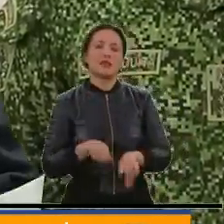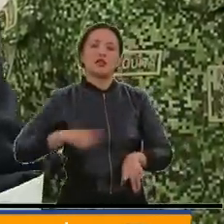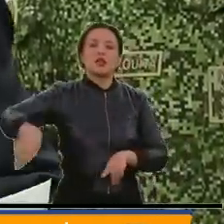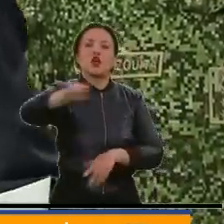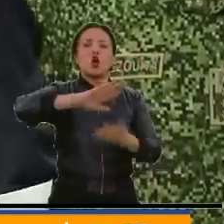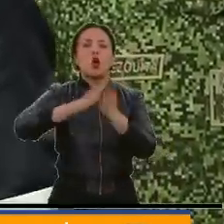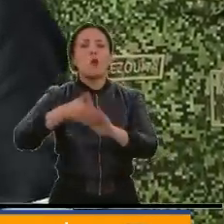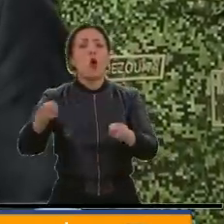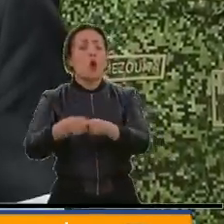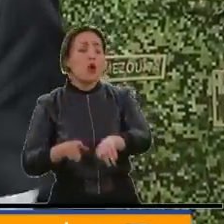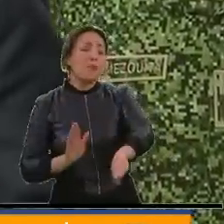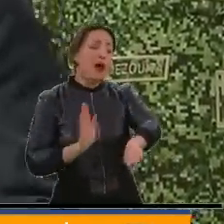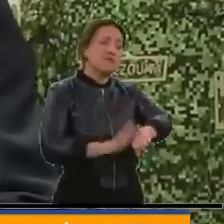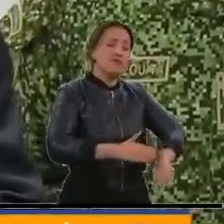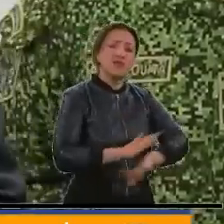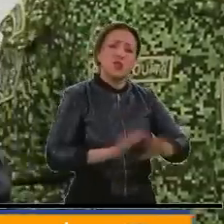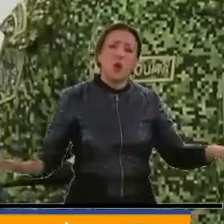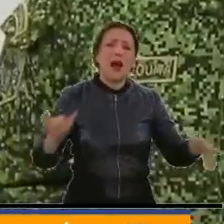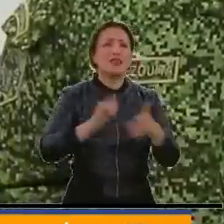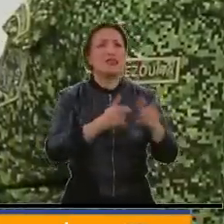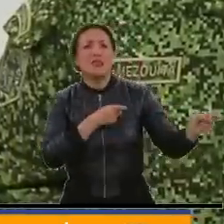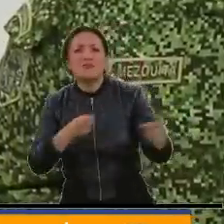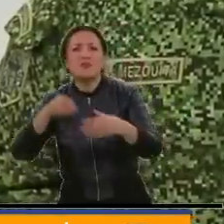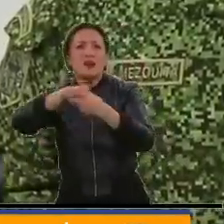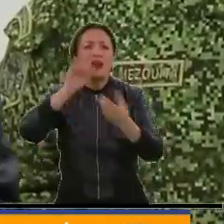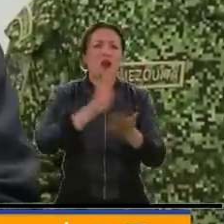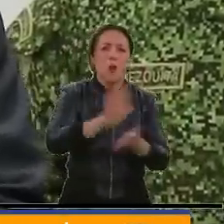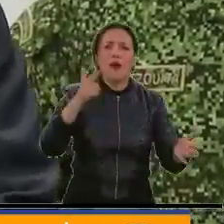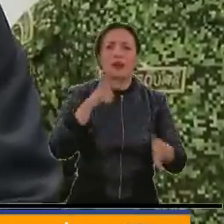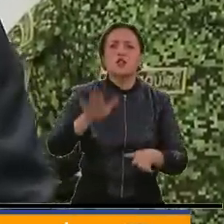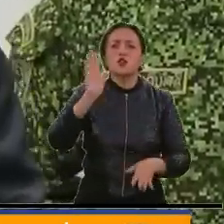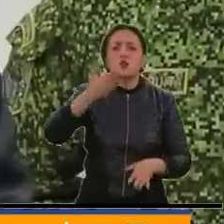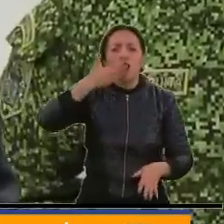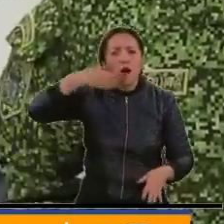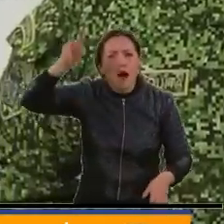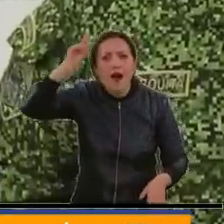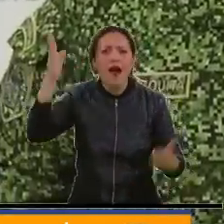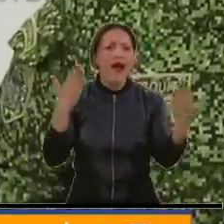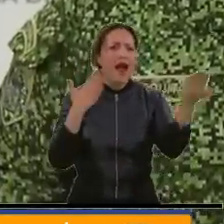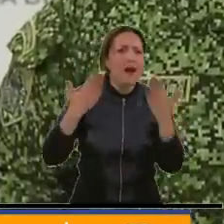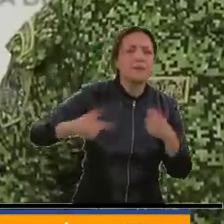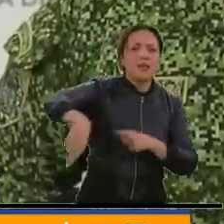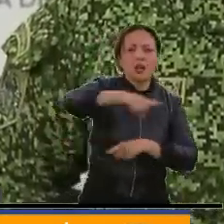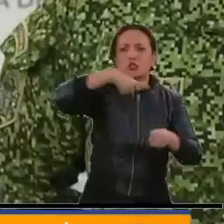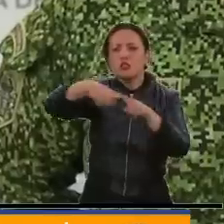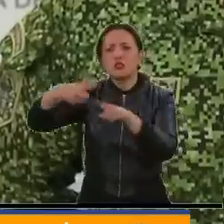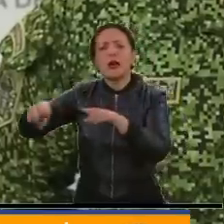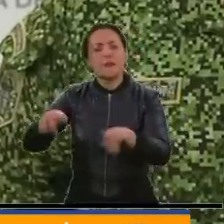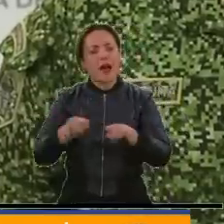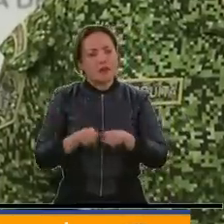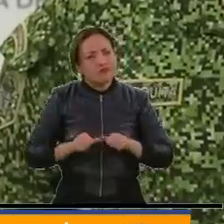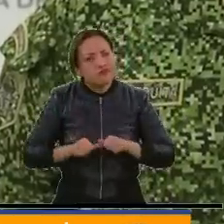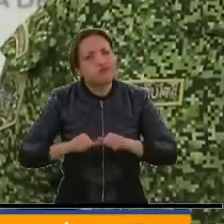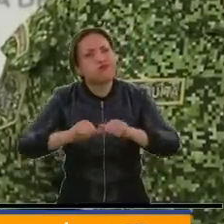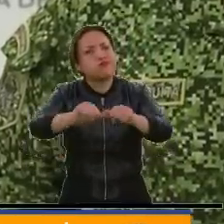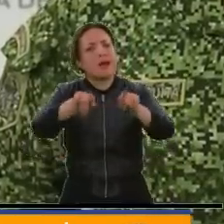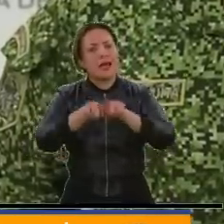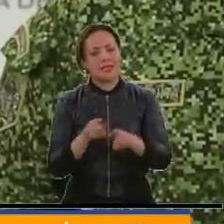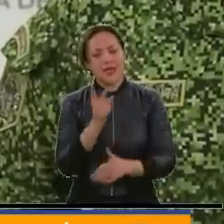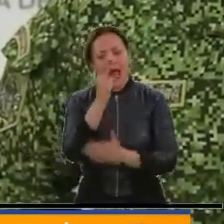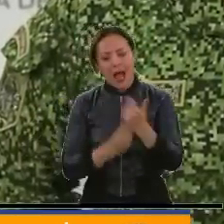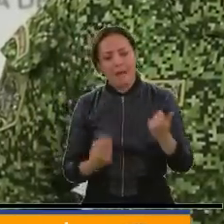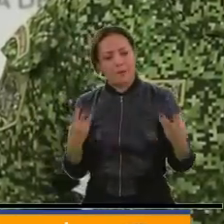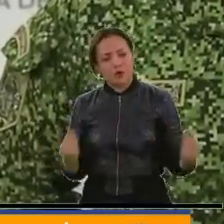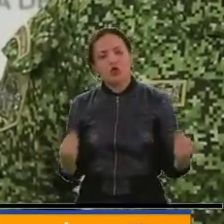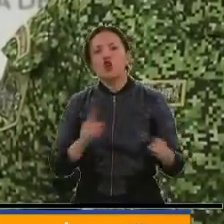comunidades étnico-territoriales y campesinas de mantener el cese bilateral y la no